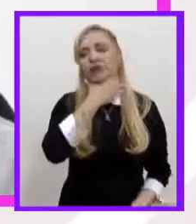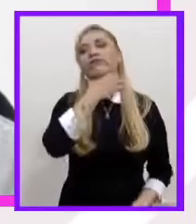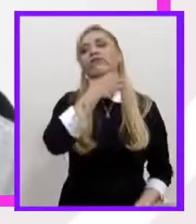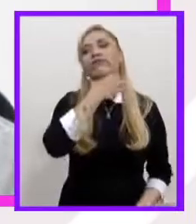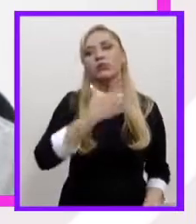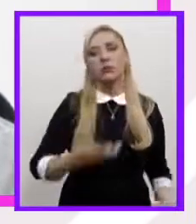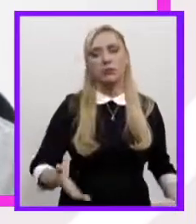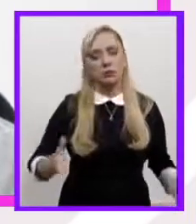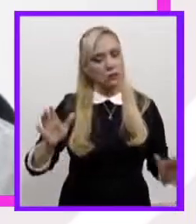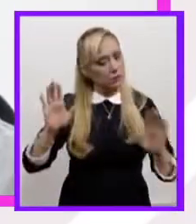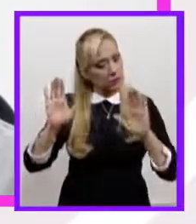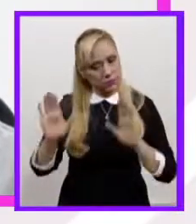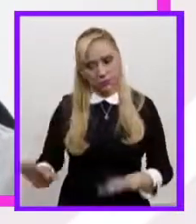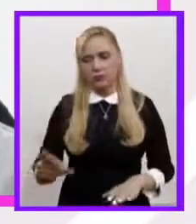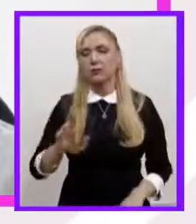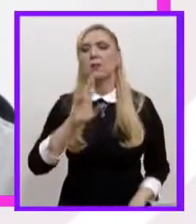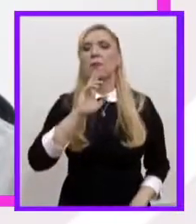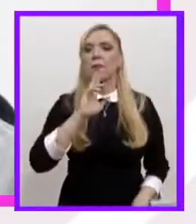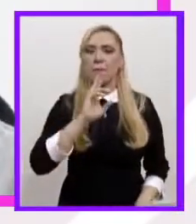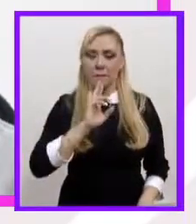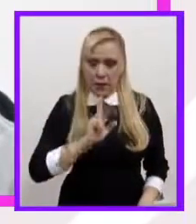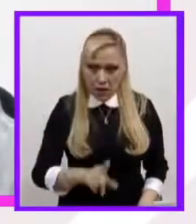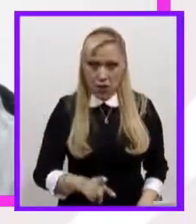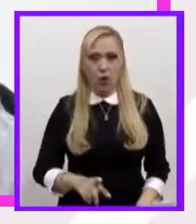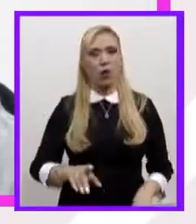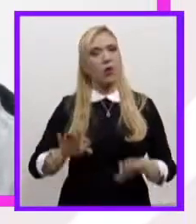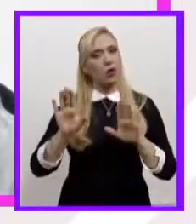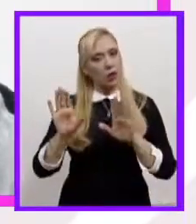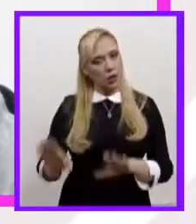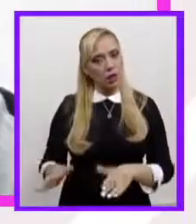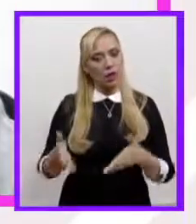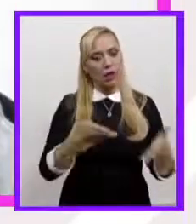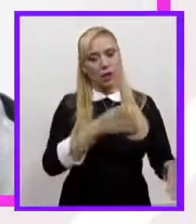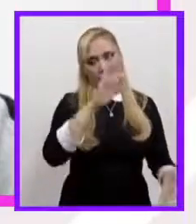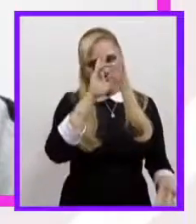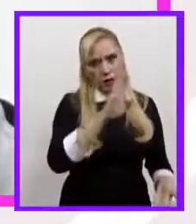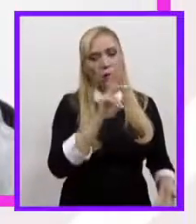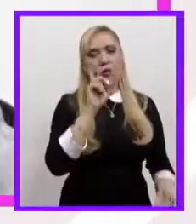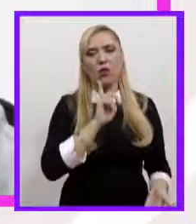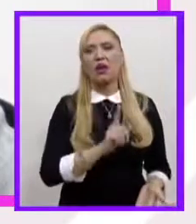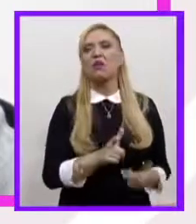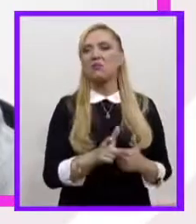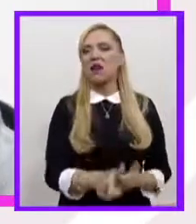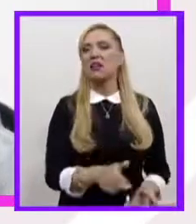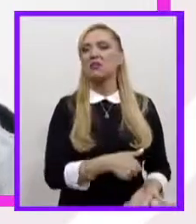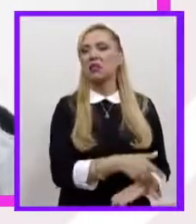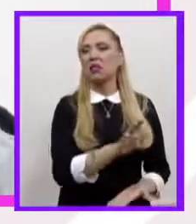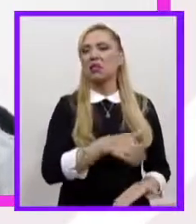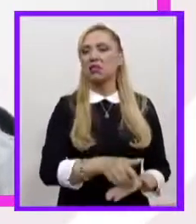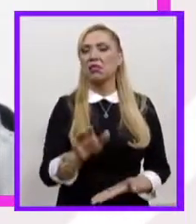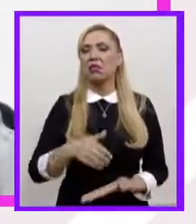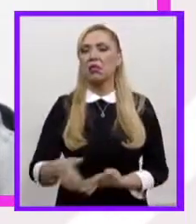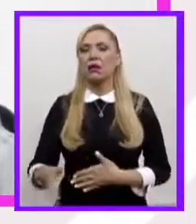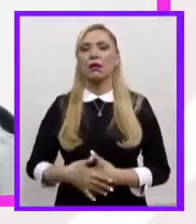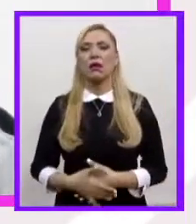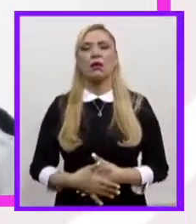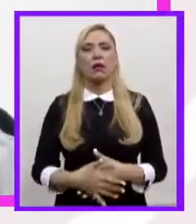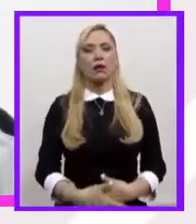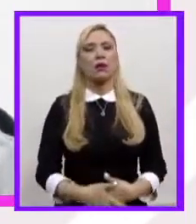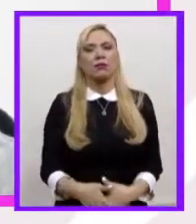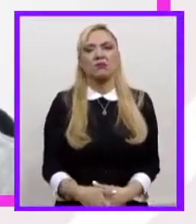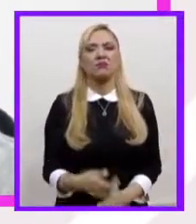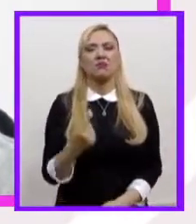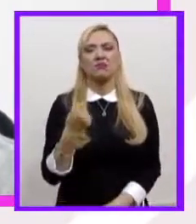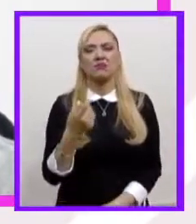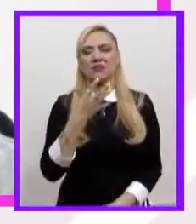ocurra nada y sigan una y otra vez las mismas empresas corriendo a mujeres embarazadas de sus espacios